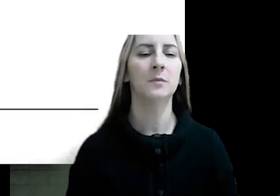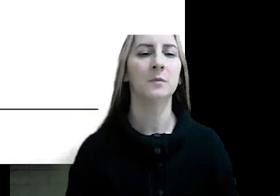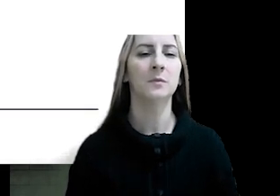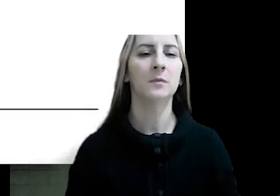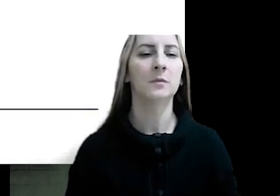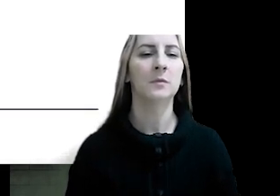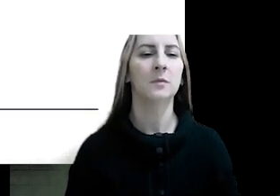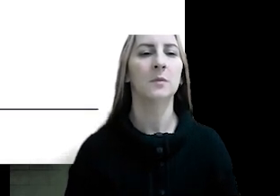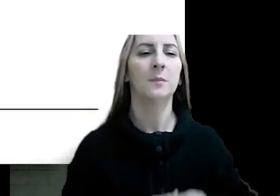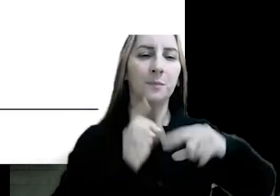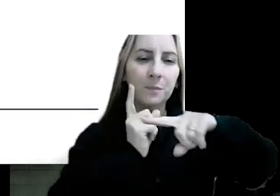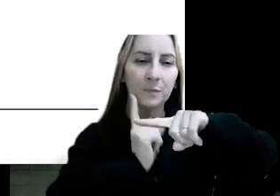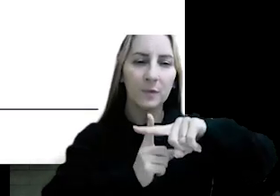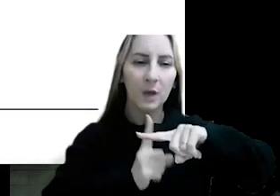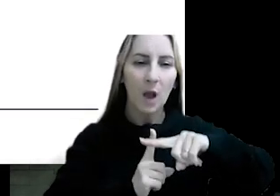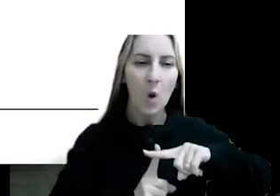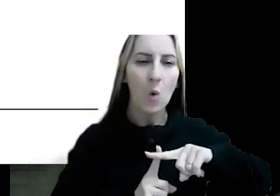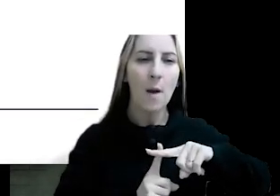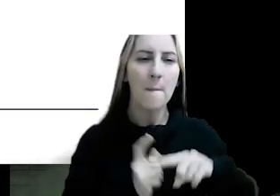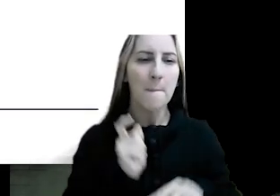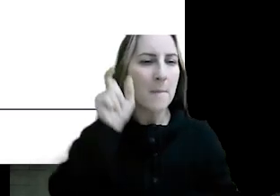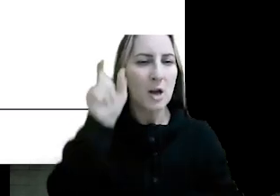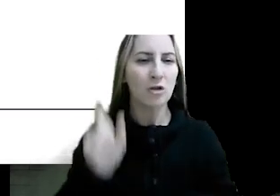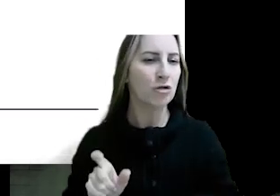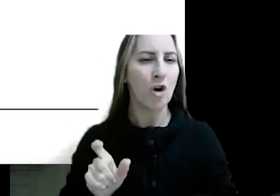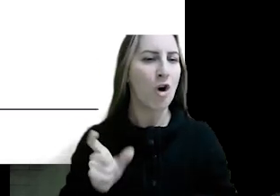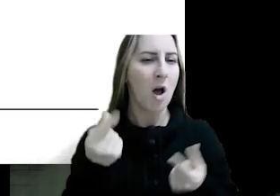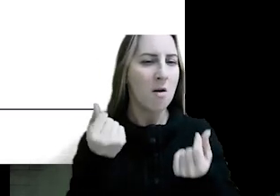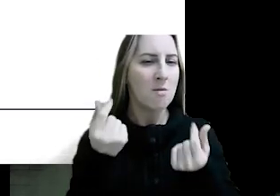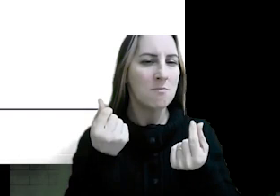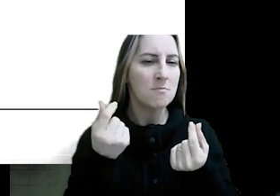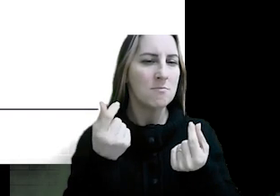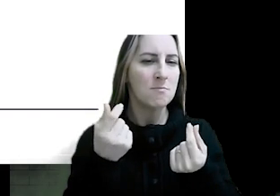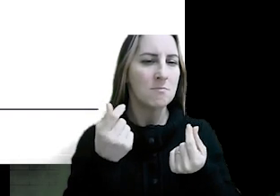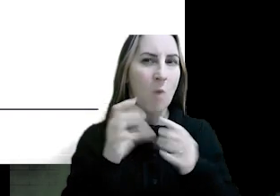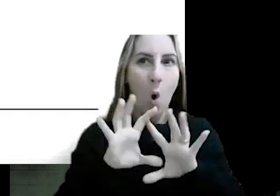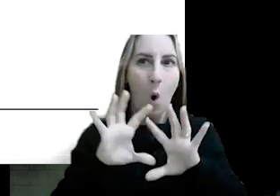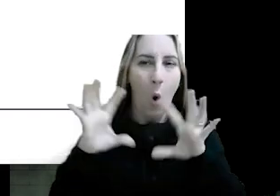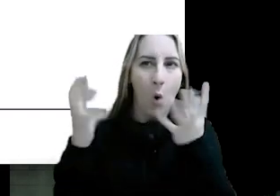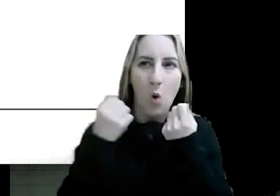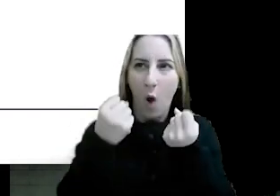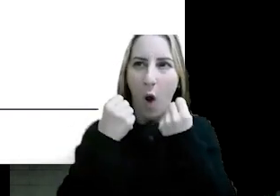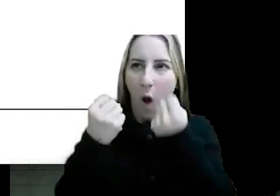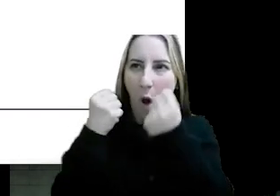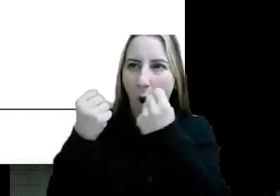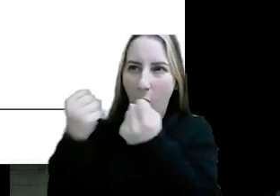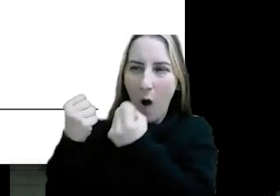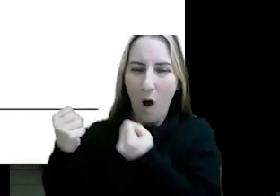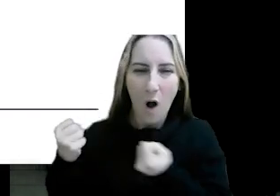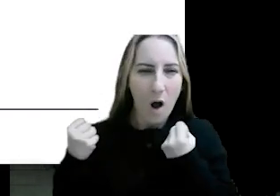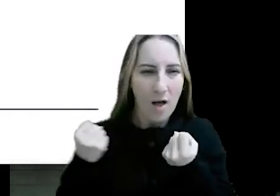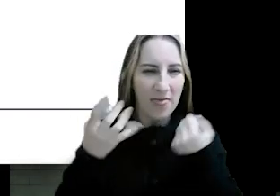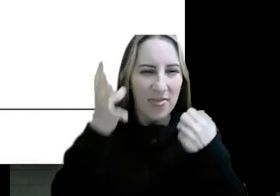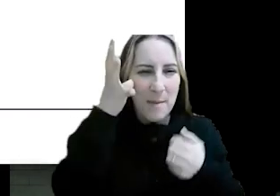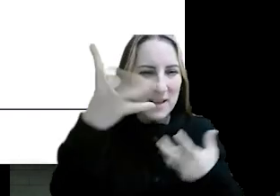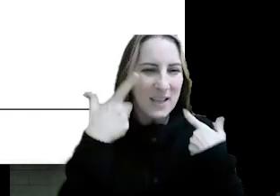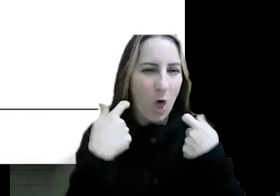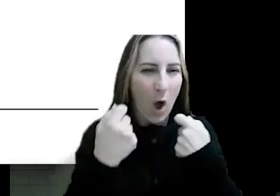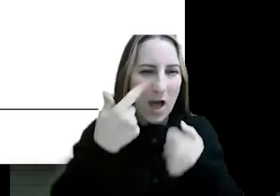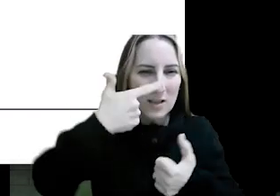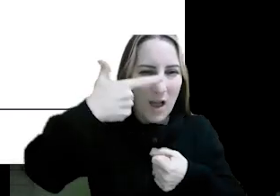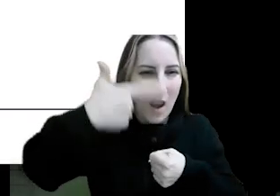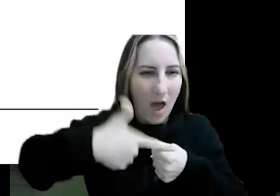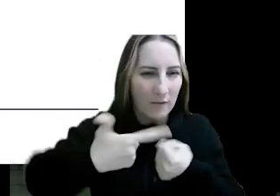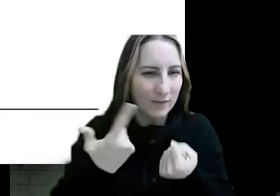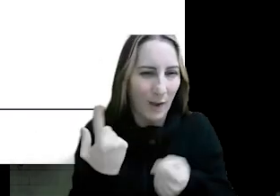sacamos la cuenta y decimos, esta persona tuvo que haber girado alrededor del mundo en auto para computar este importe de combustible.